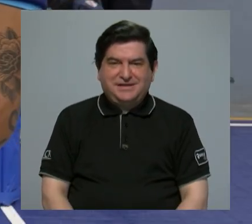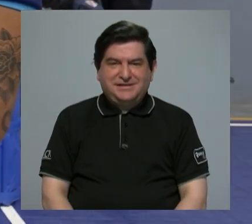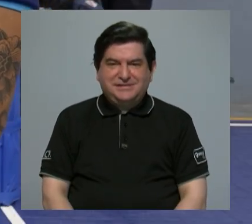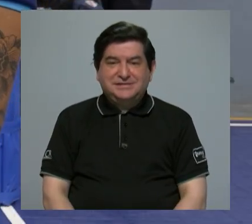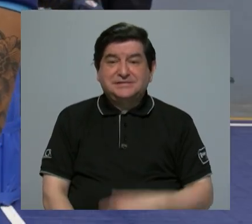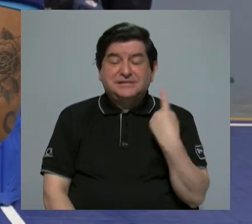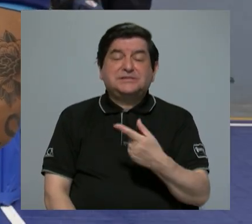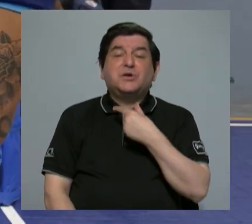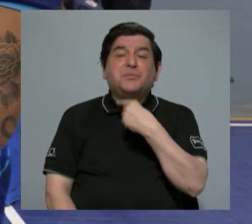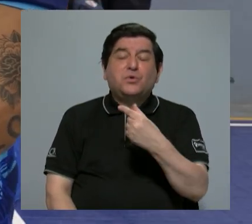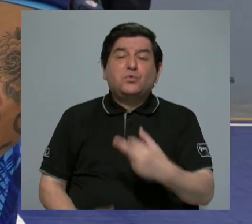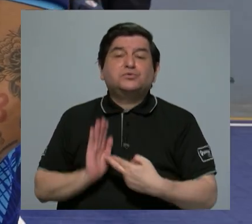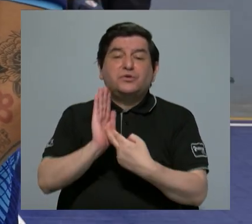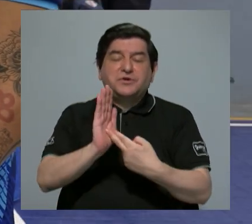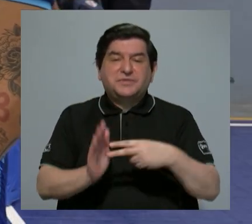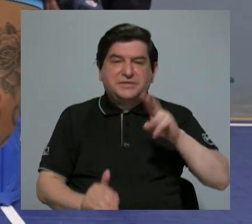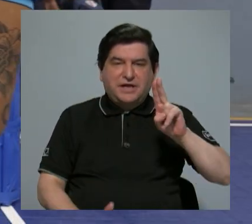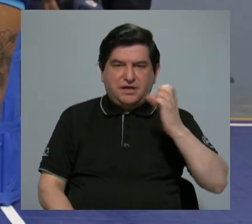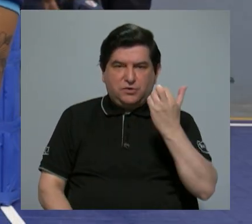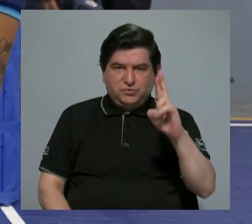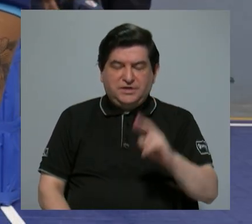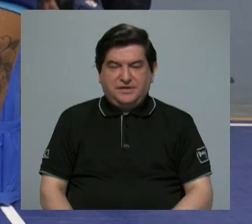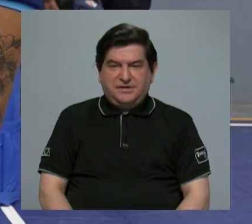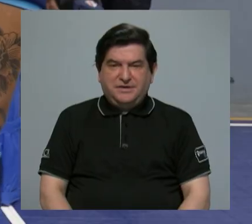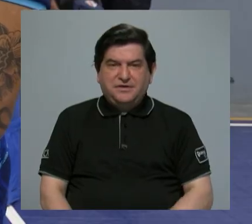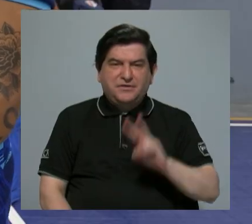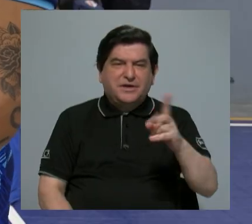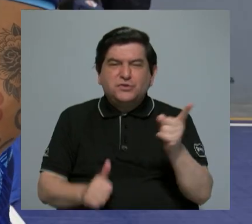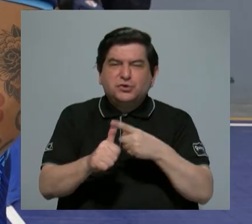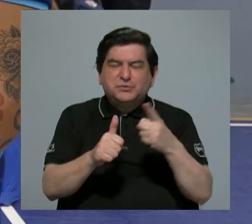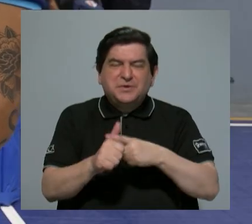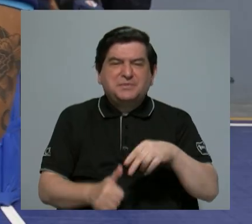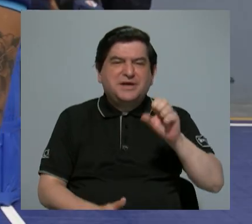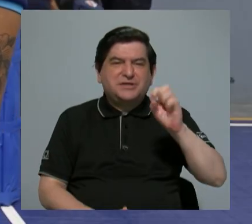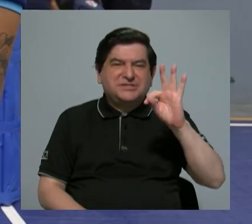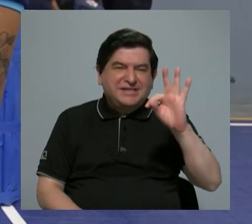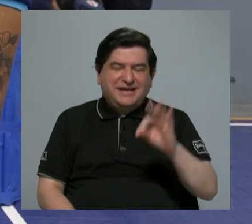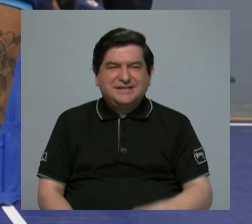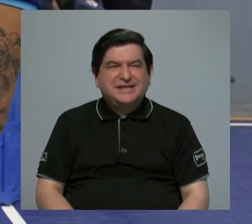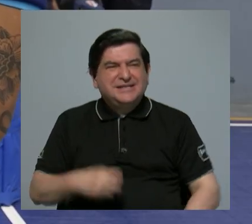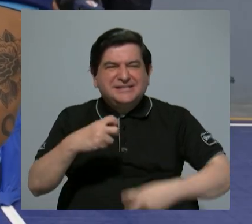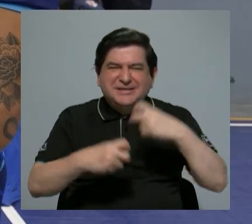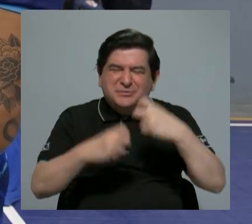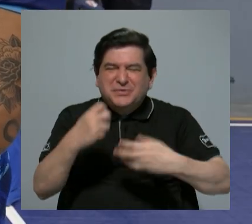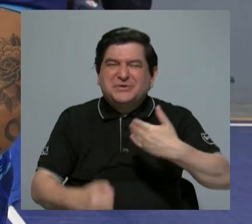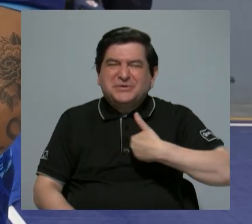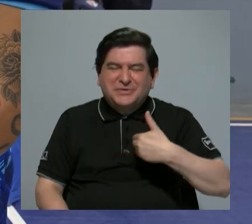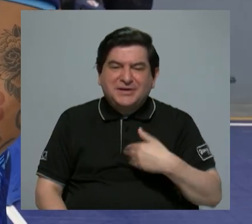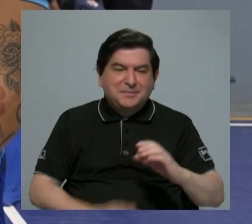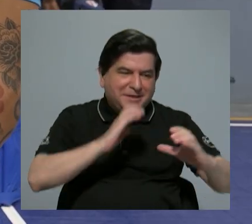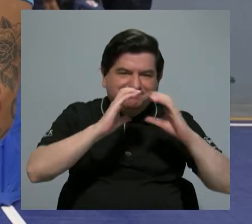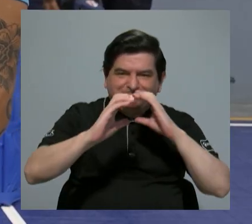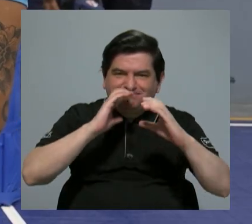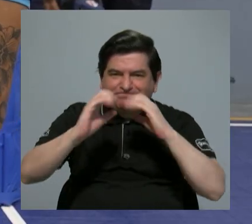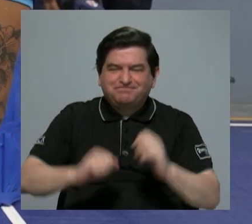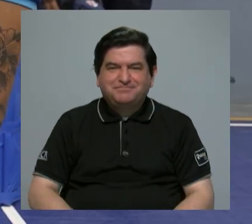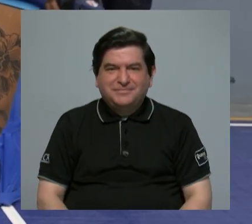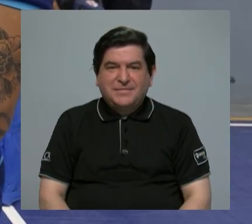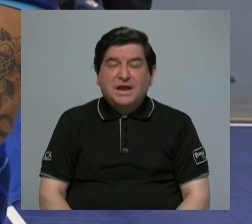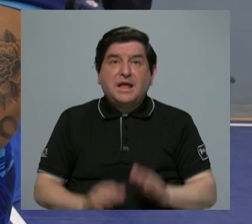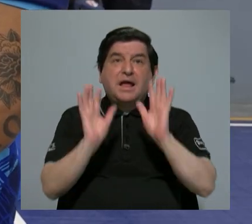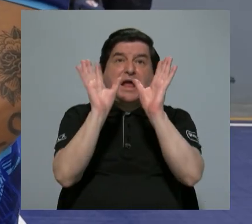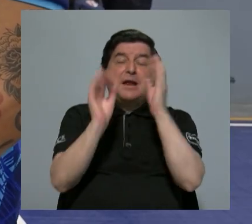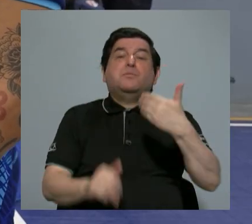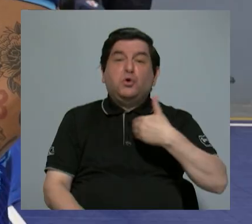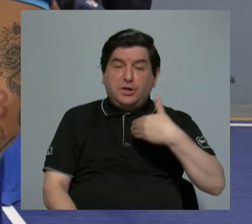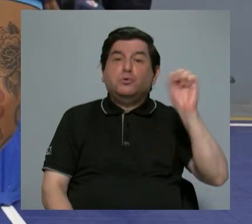Costa Rica porque siempre es un gusto representarla. Sí, claro, en los 2 primeros sets uno de los problemas grandes que tenemos es la comunicación. Creo que